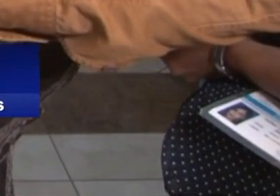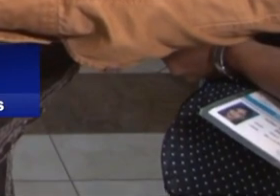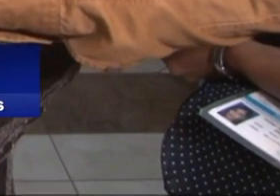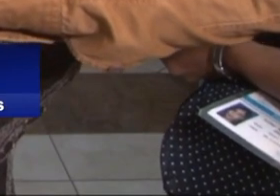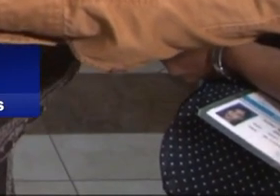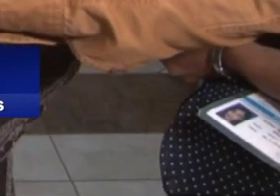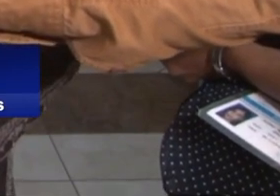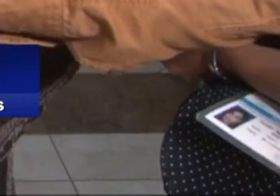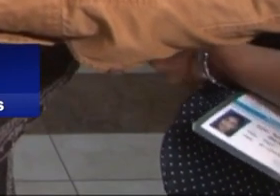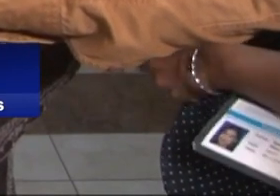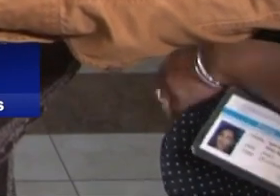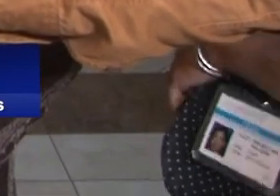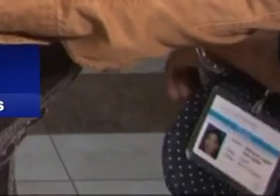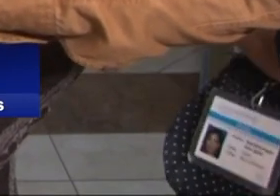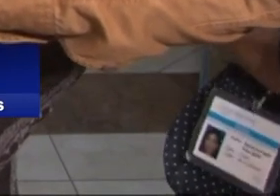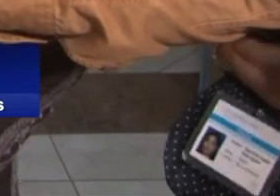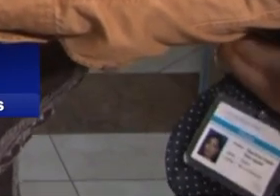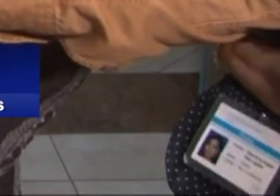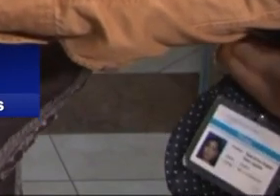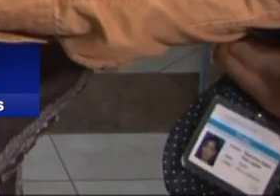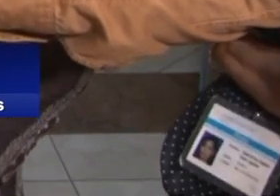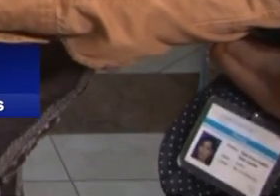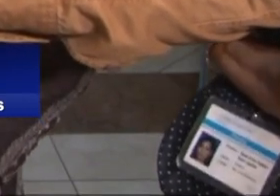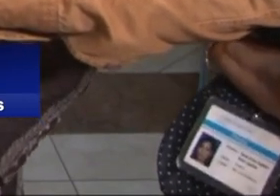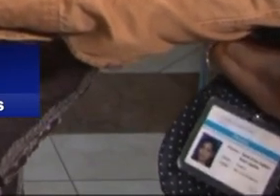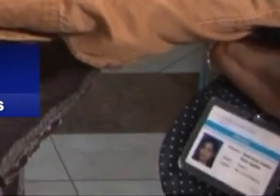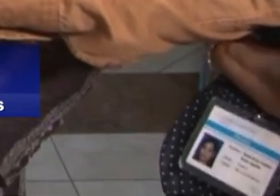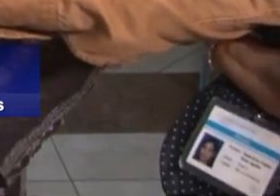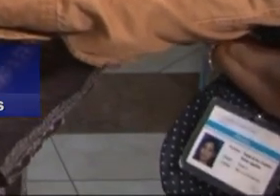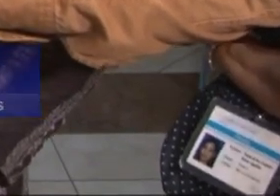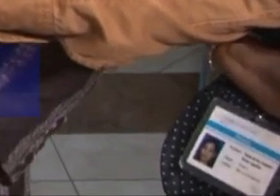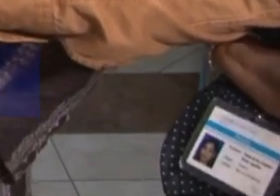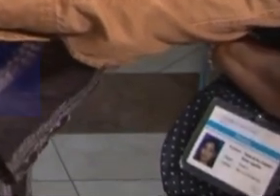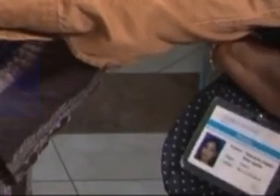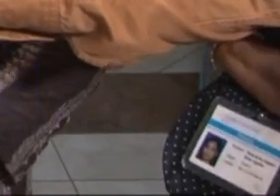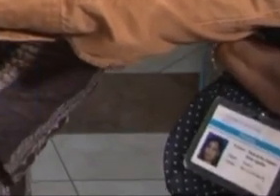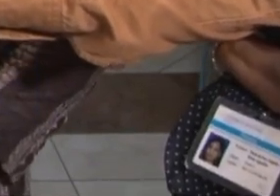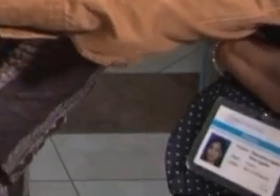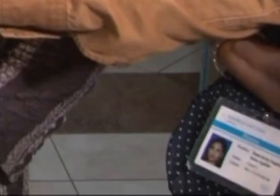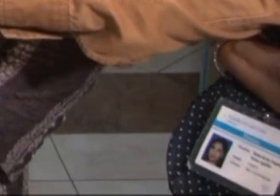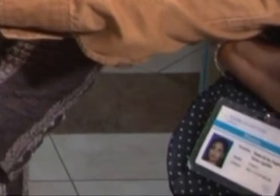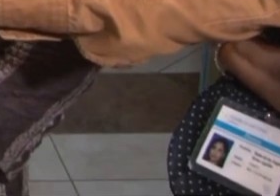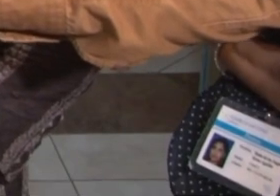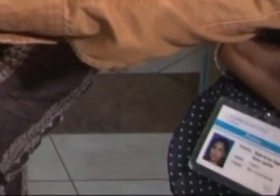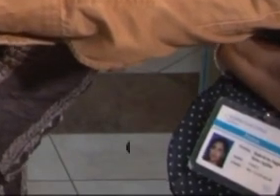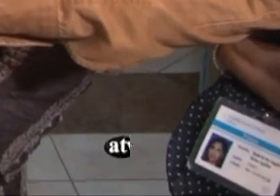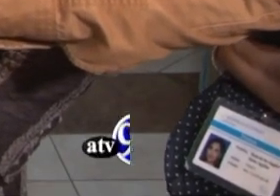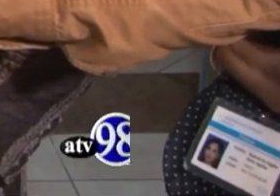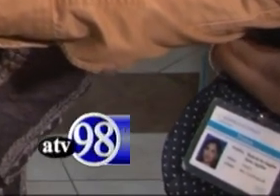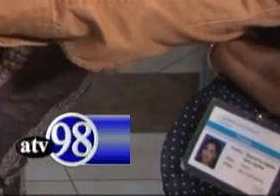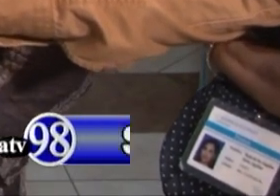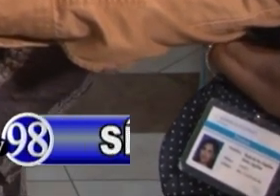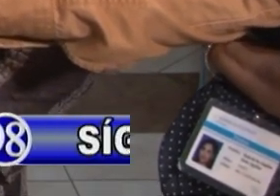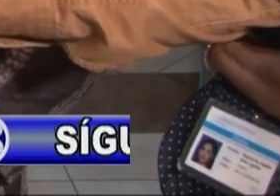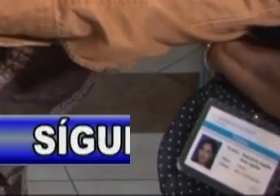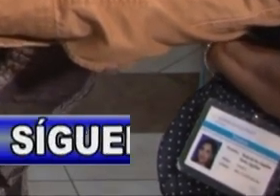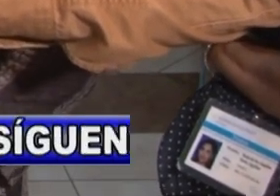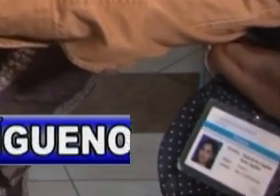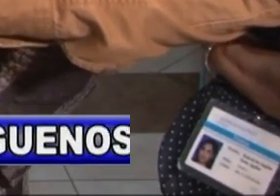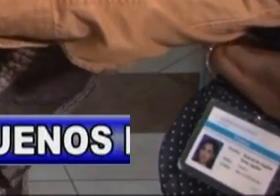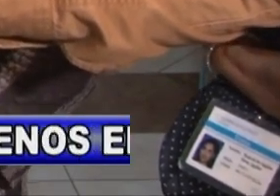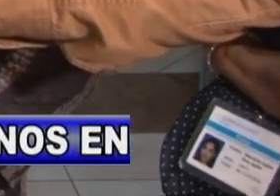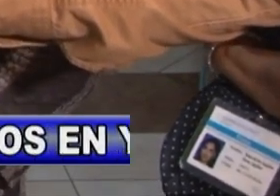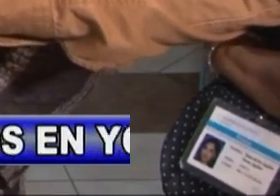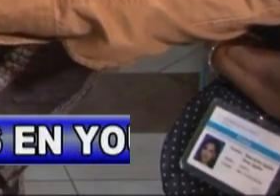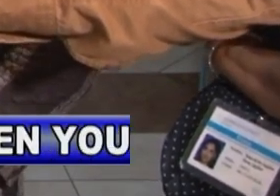ratificarlo en el país porque fortalece las acciones que en el ámbito del tema ambiental que